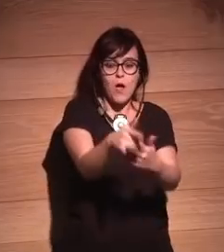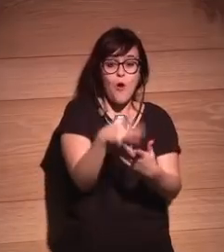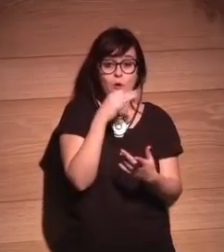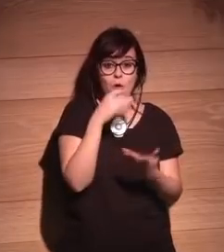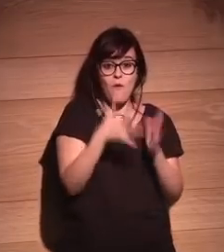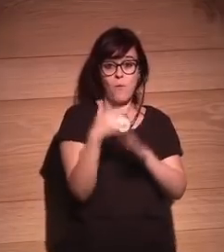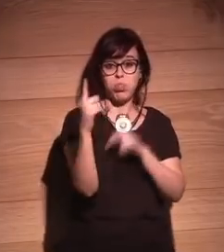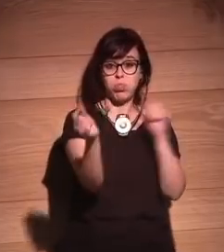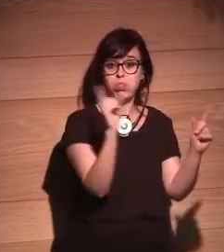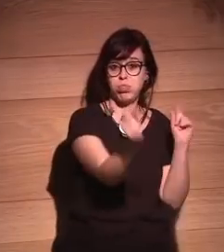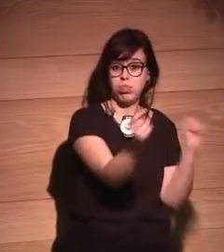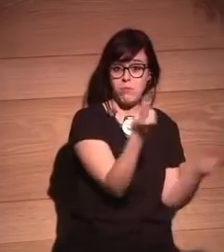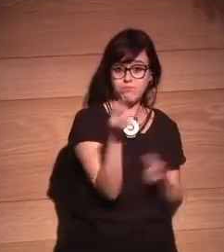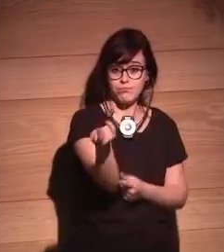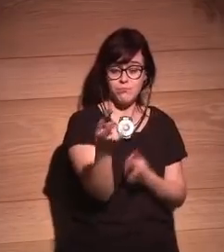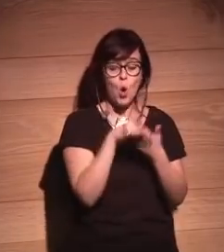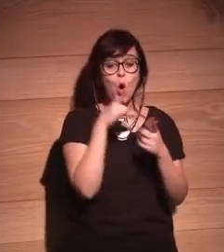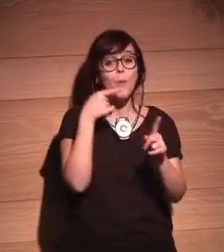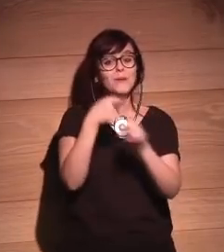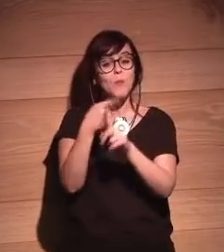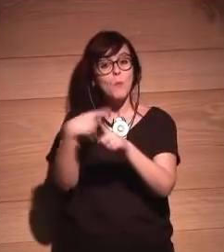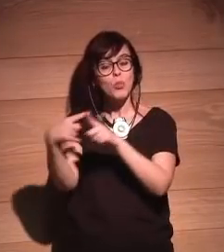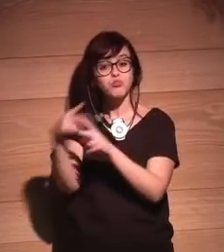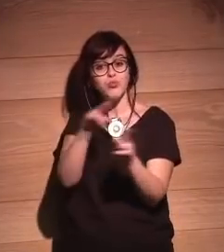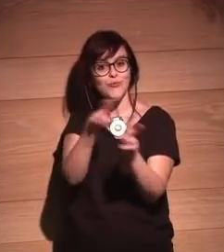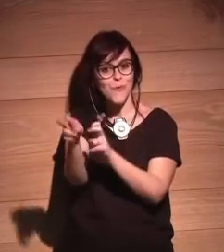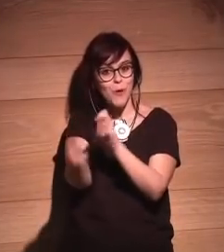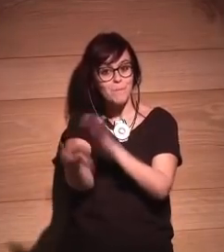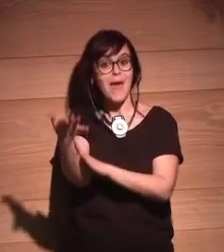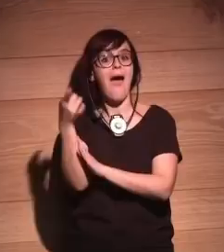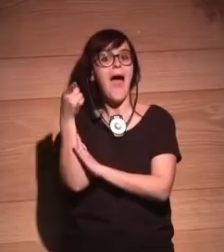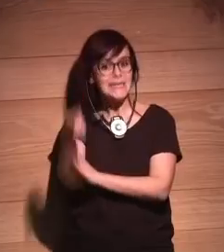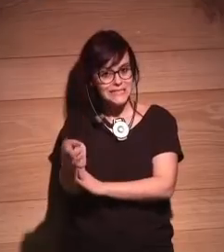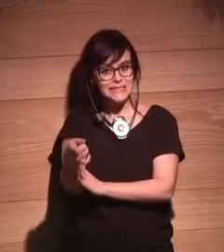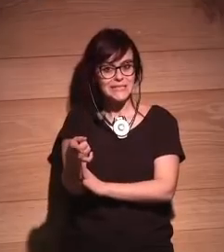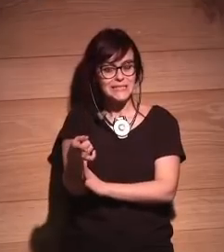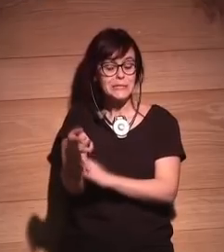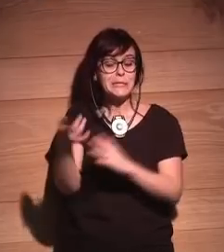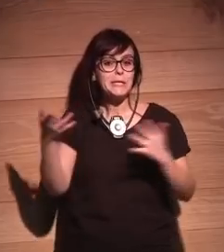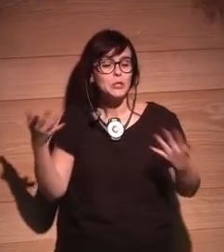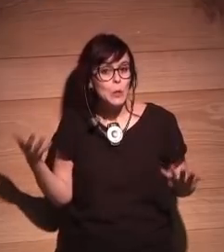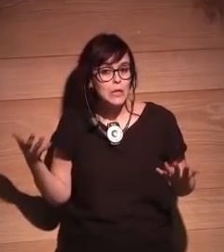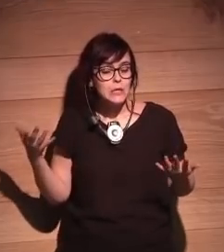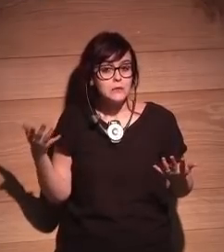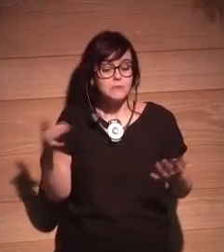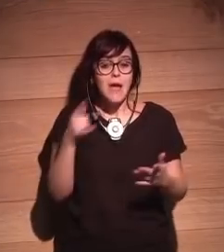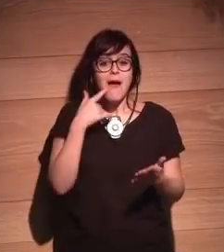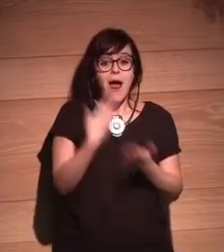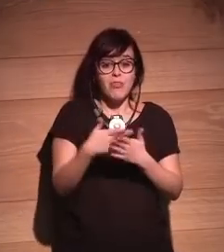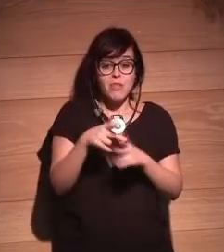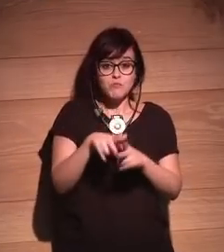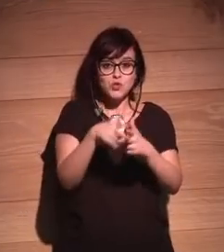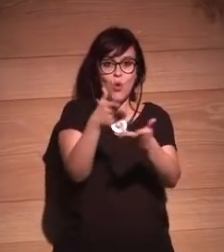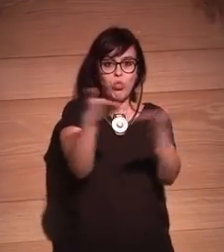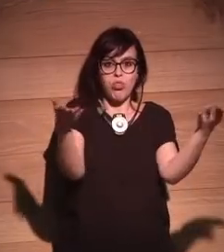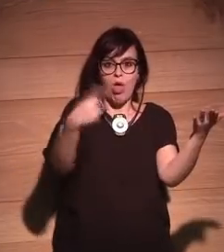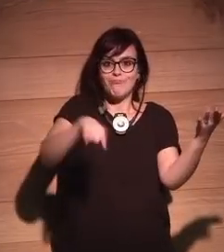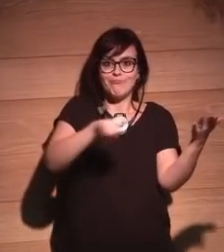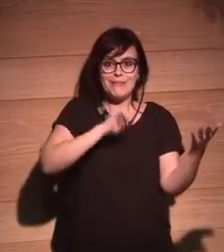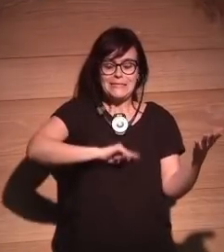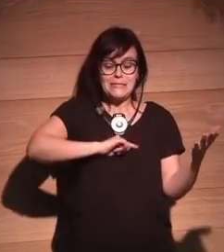les está fugando el talento para desarrollar un producto que les permita hacer eso? ¿Qué garantías tenemos como sociedad de que